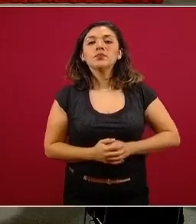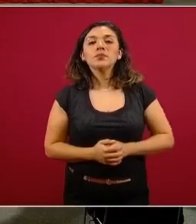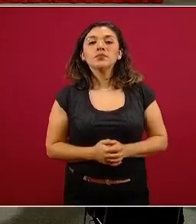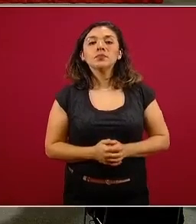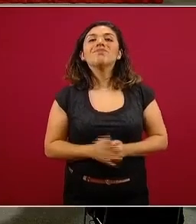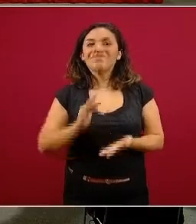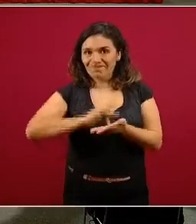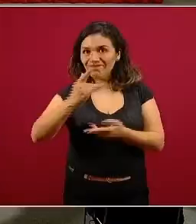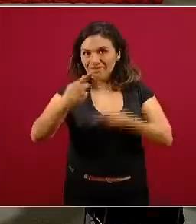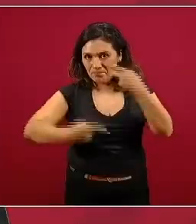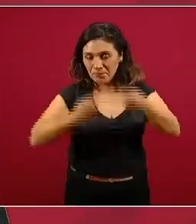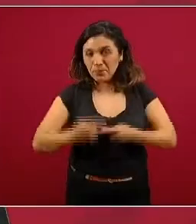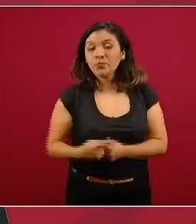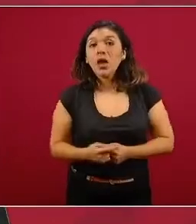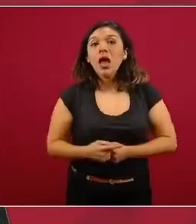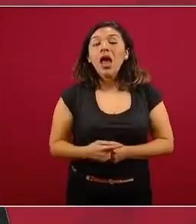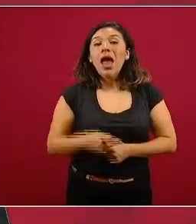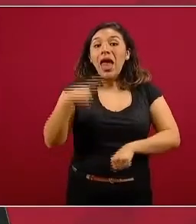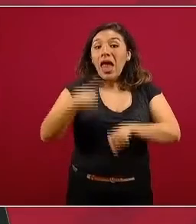Sobre el rebrote,